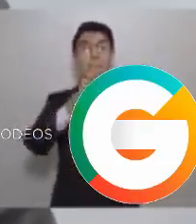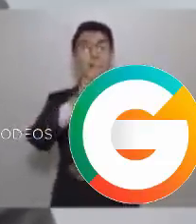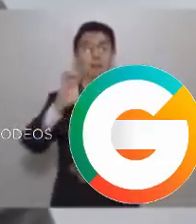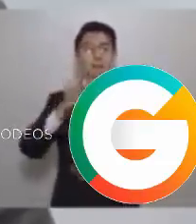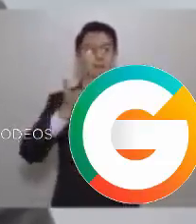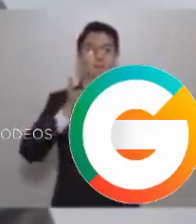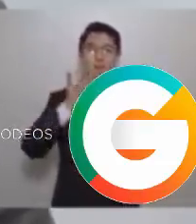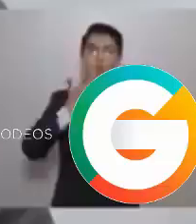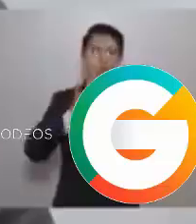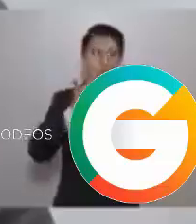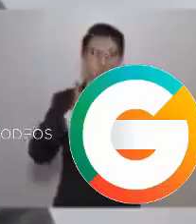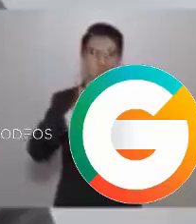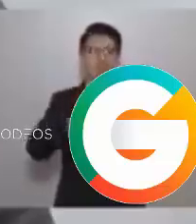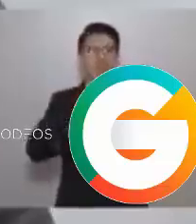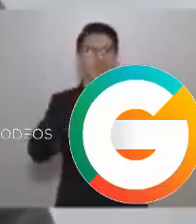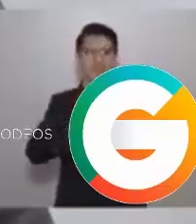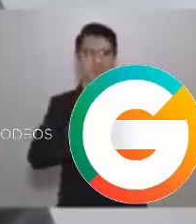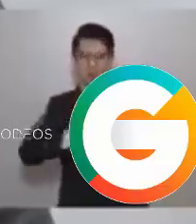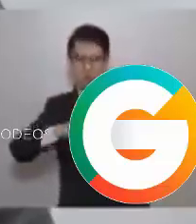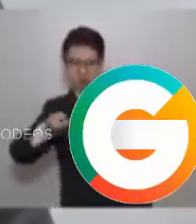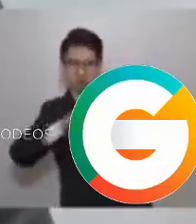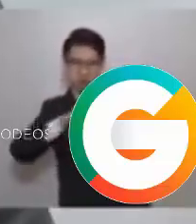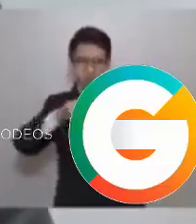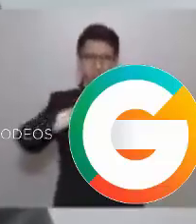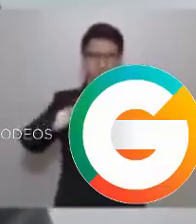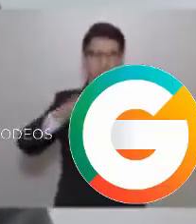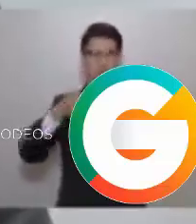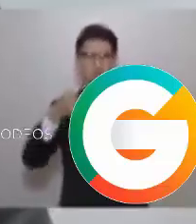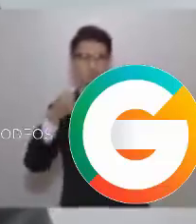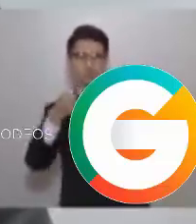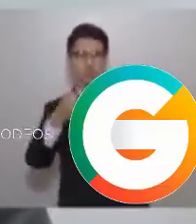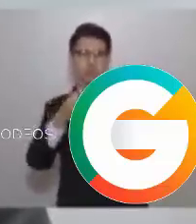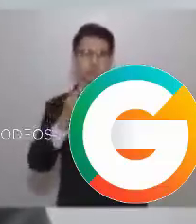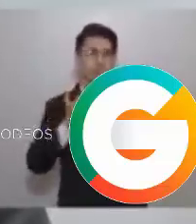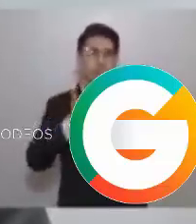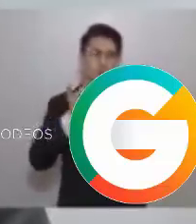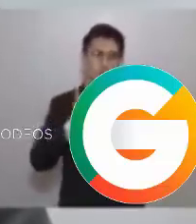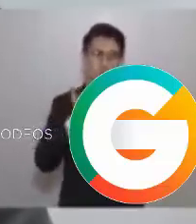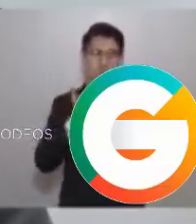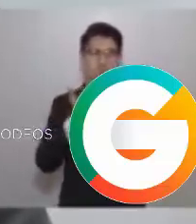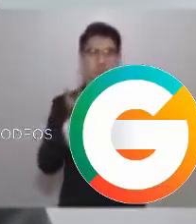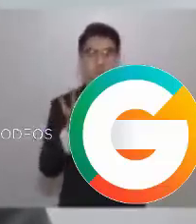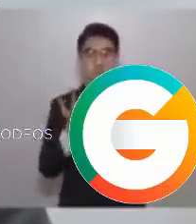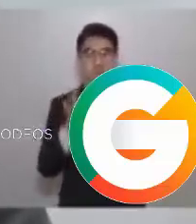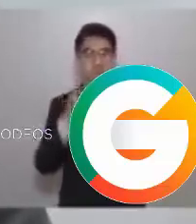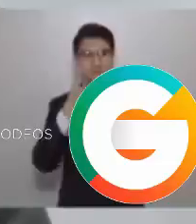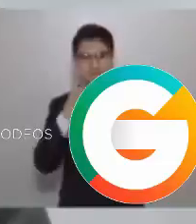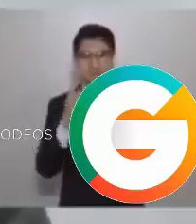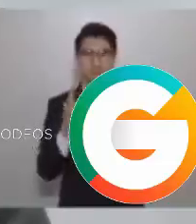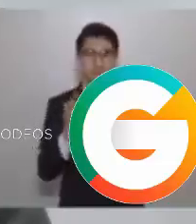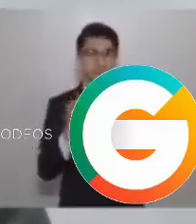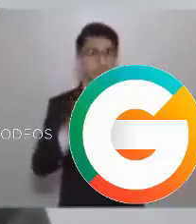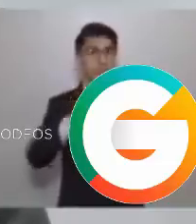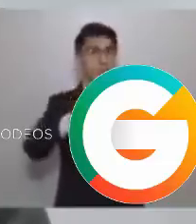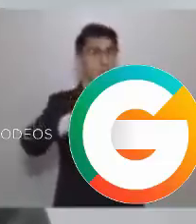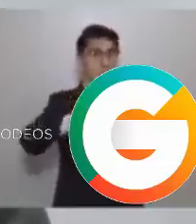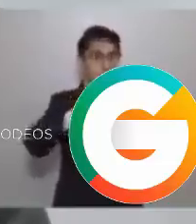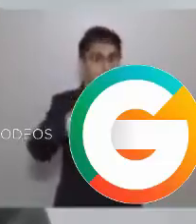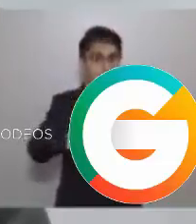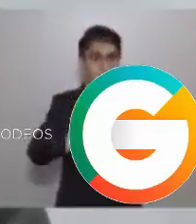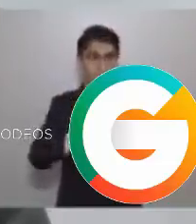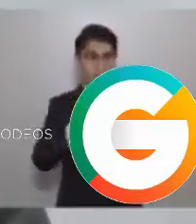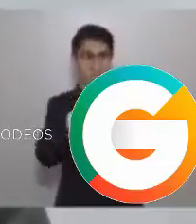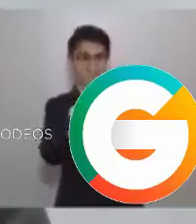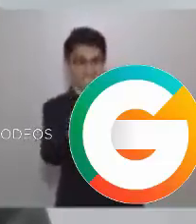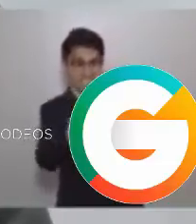las Secretarías o Dirección de Seguridad Pública para pedir apoyo, así como en la Fuerza Estatal de Seguridad Ciudadana. Sí, hemos apoyado Cosama aquí, hemos apoyado allá